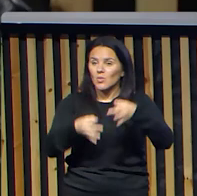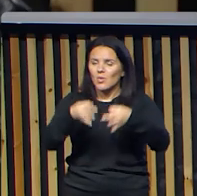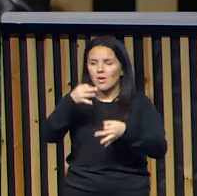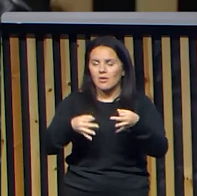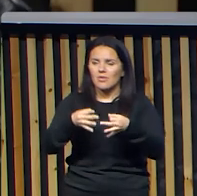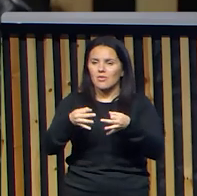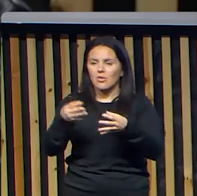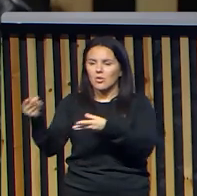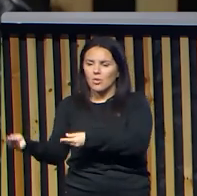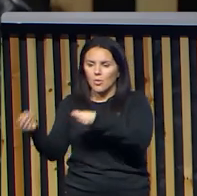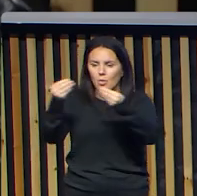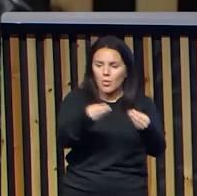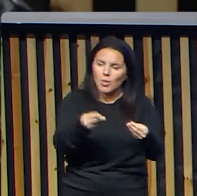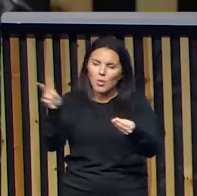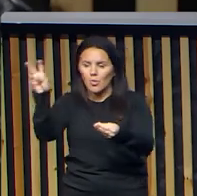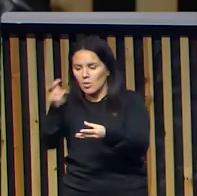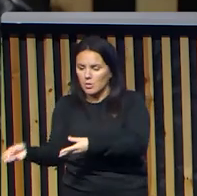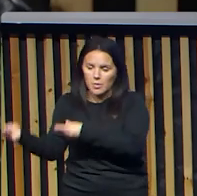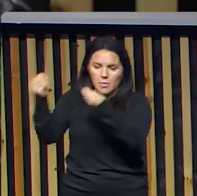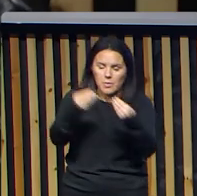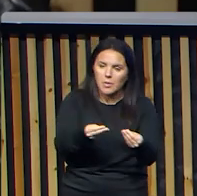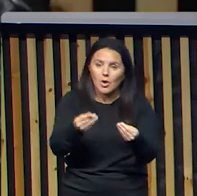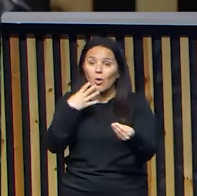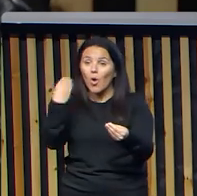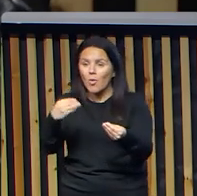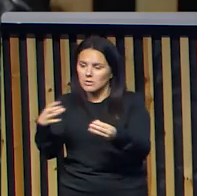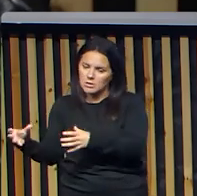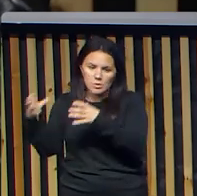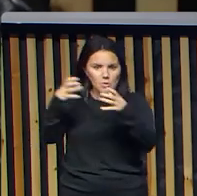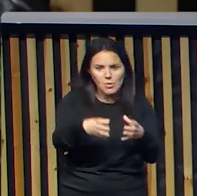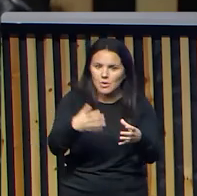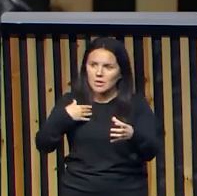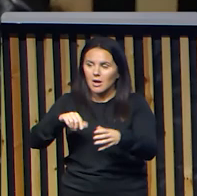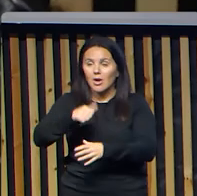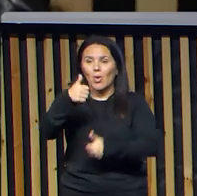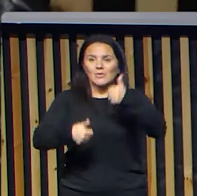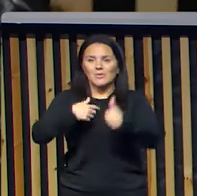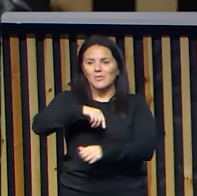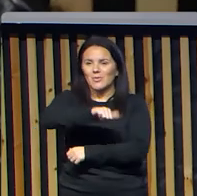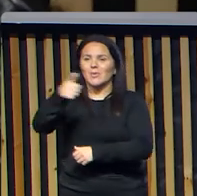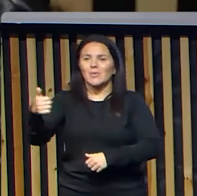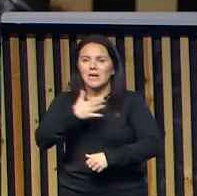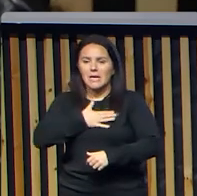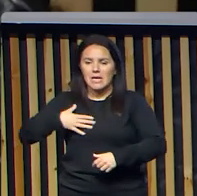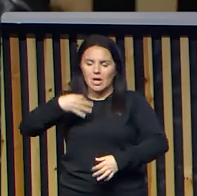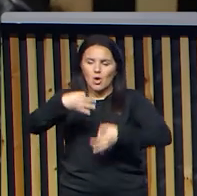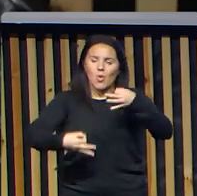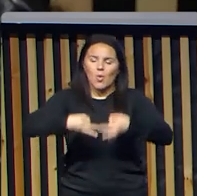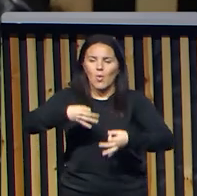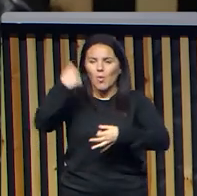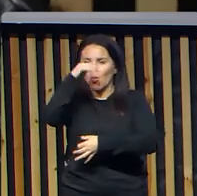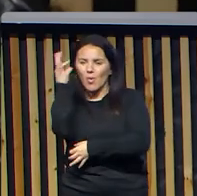aprobado la oposición para ser jueces y juezas y ya nadie vaya siempre hay gente muy recalcitrante